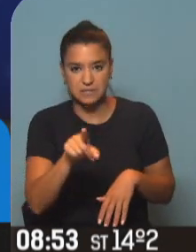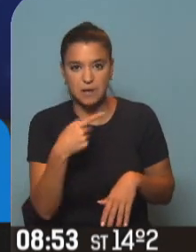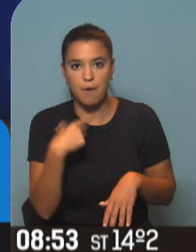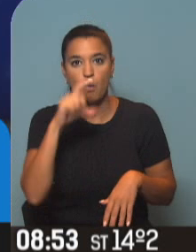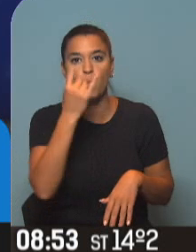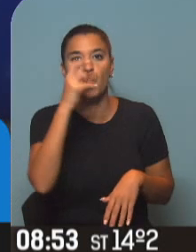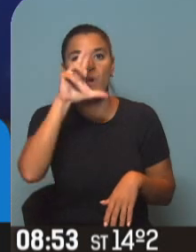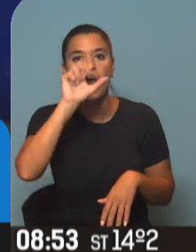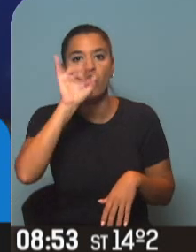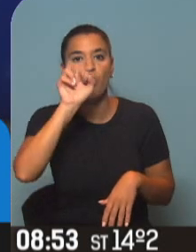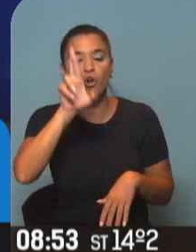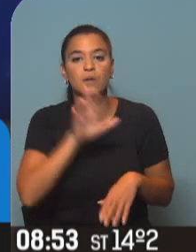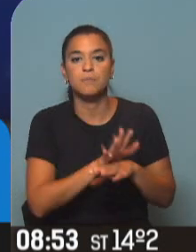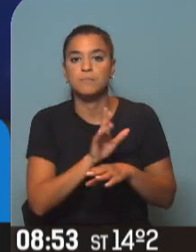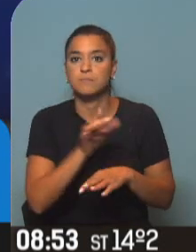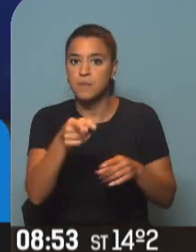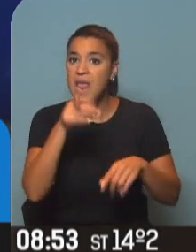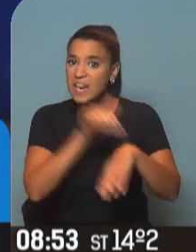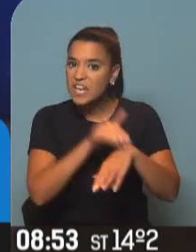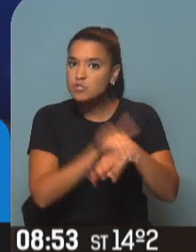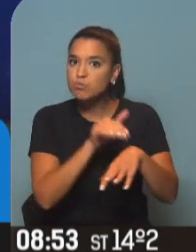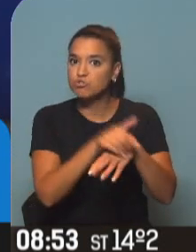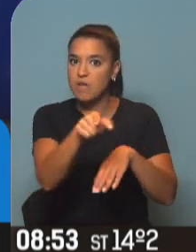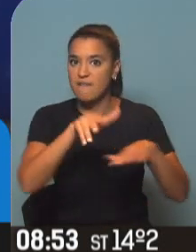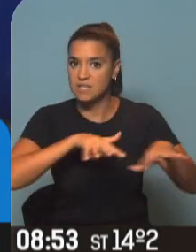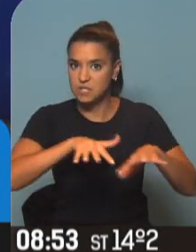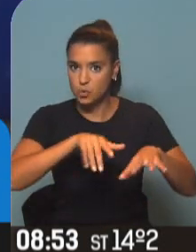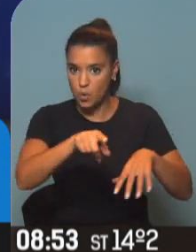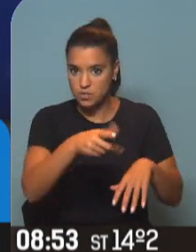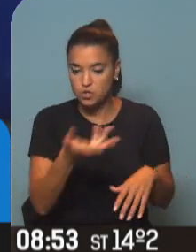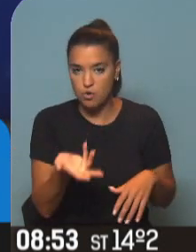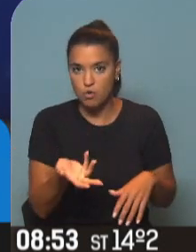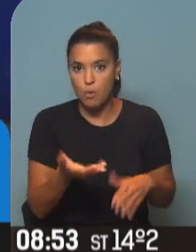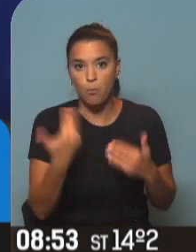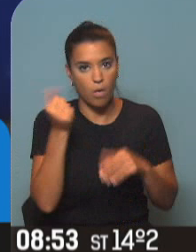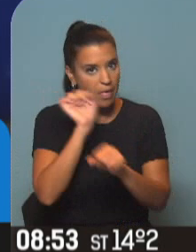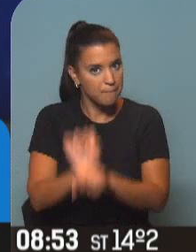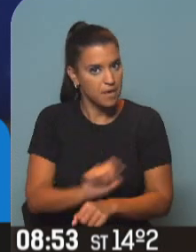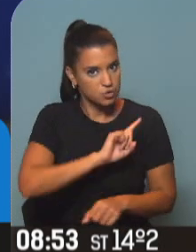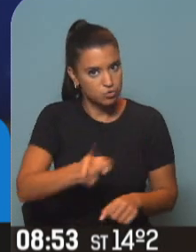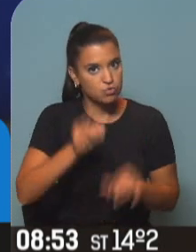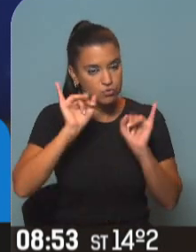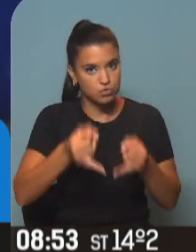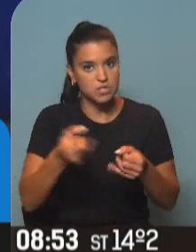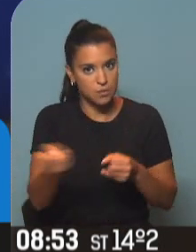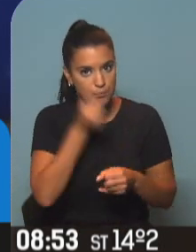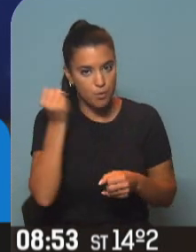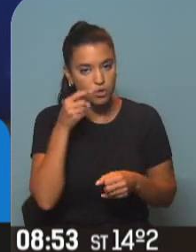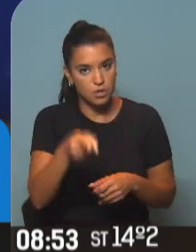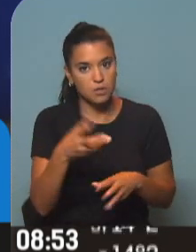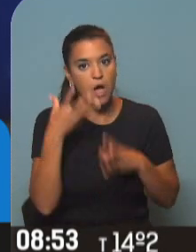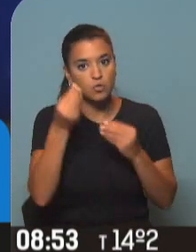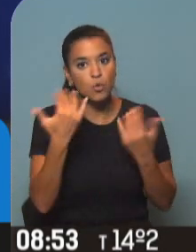del curador y que sea penalmente responsable de esta situación y que pueda ir preso es importante y estaríamos ayudando